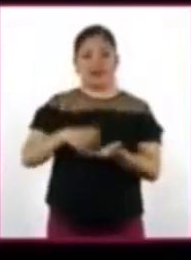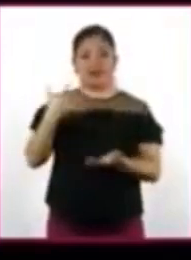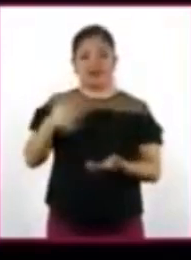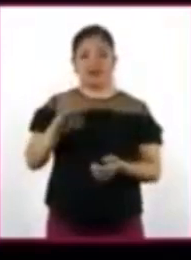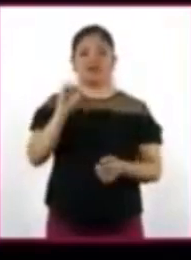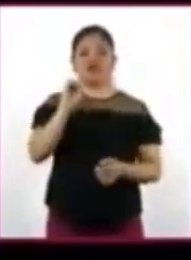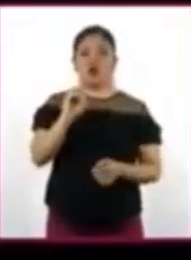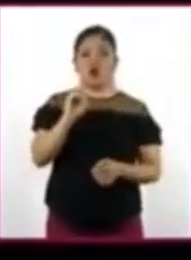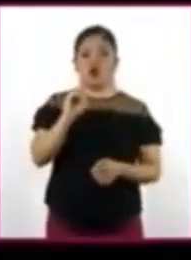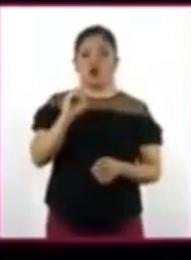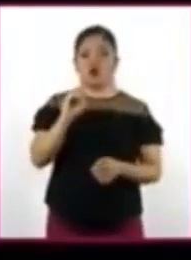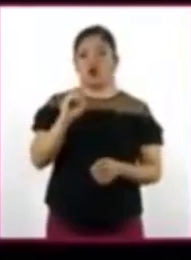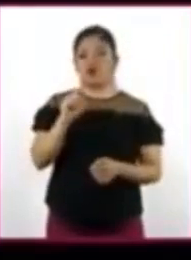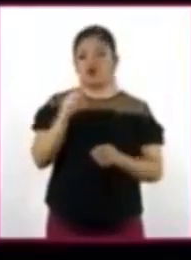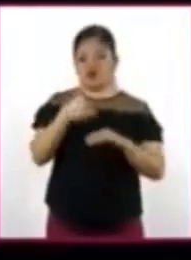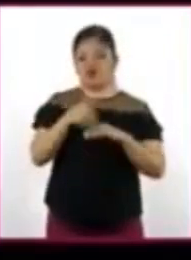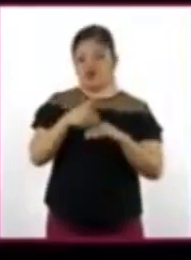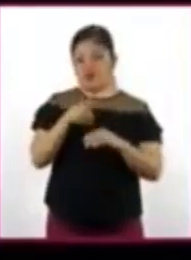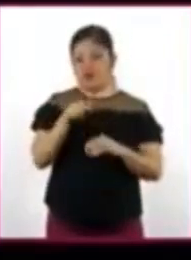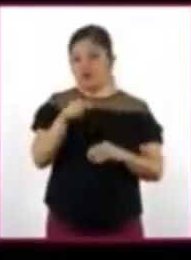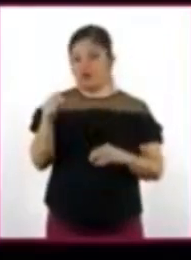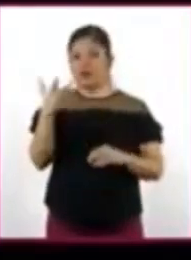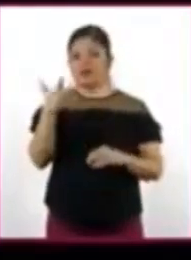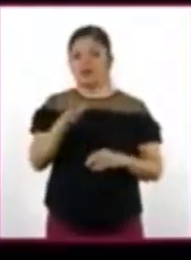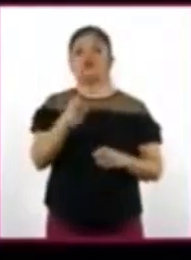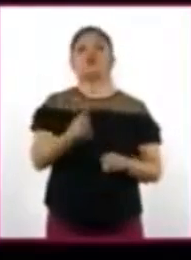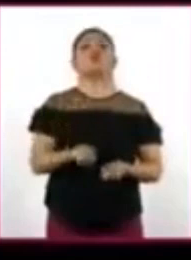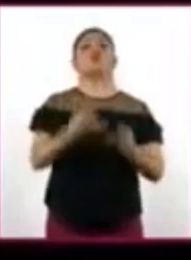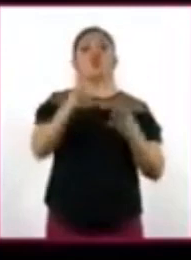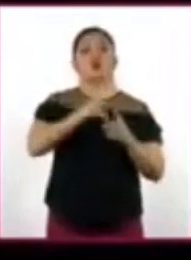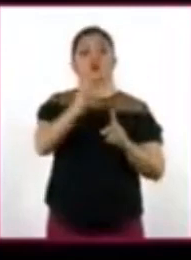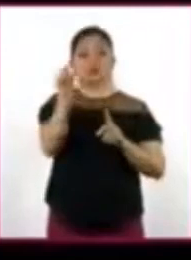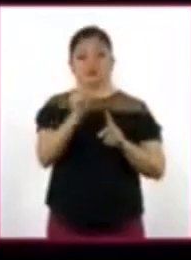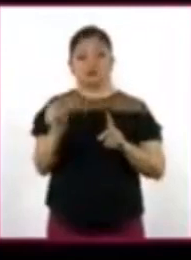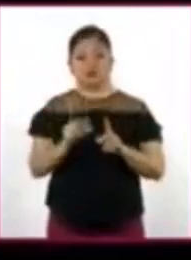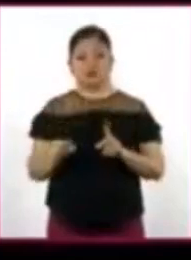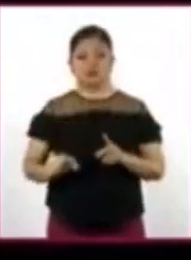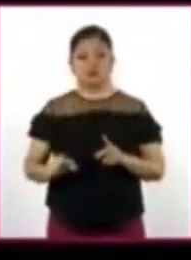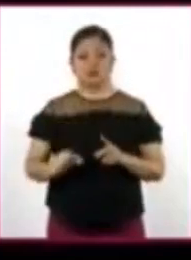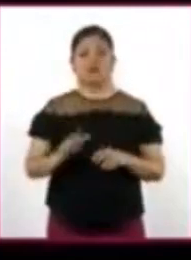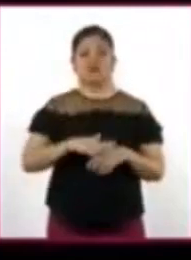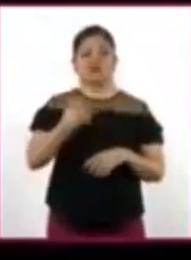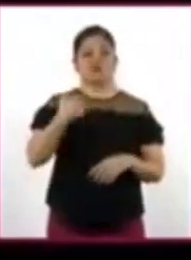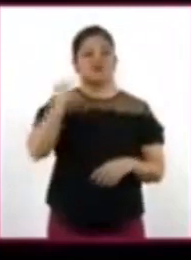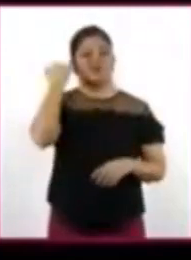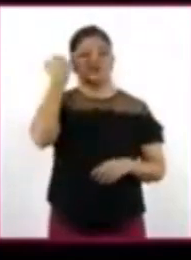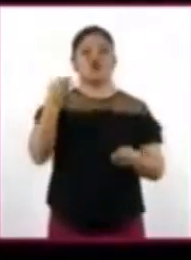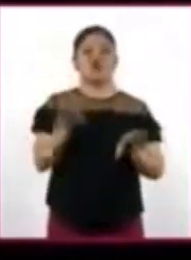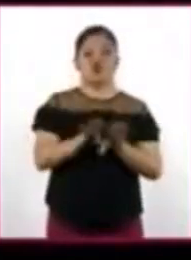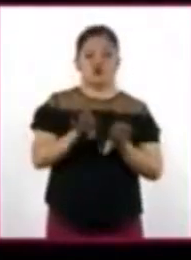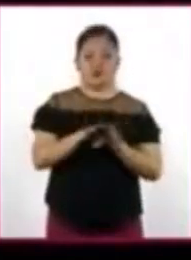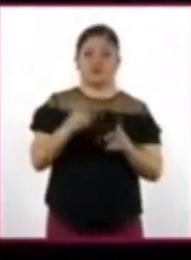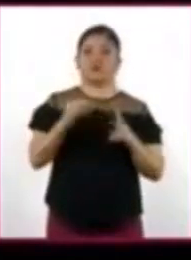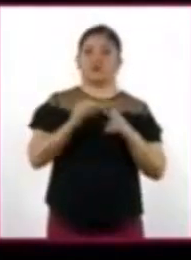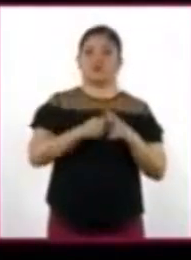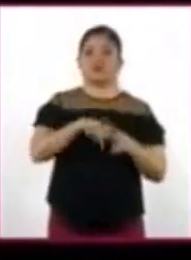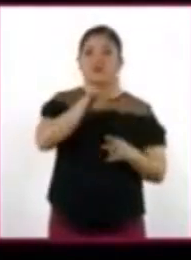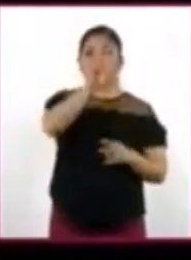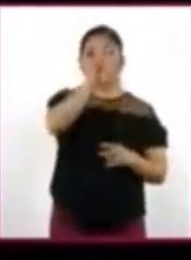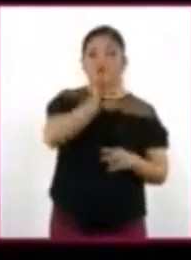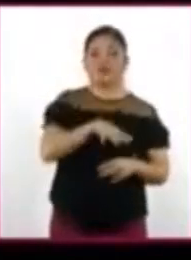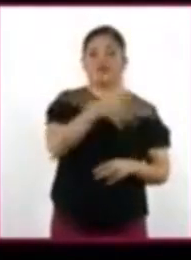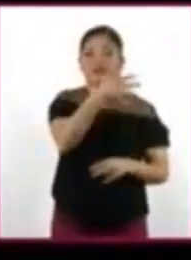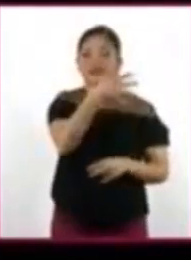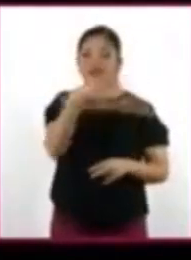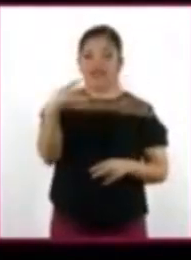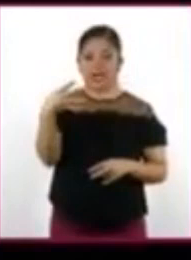de término vale 10, ¿cuántos bloques vamos a tener? Y bueno, para esto lo que se me ocurre hacer primero es una pequeña tablita acerca de